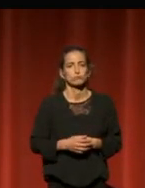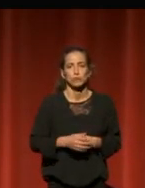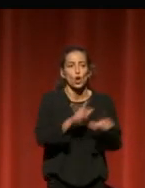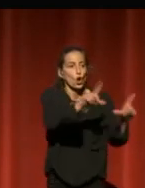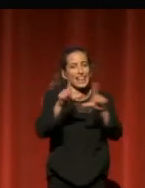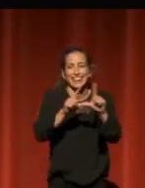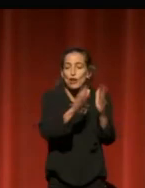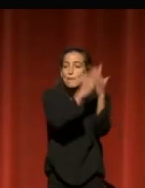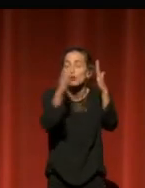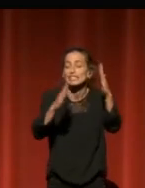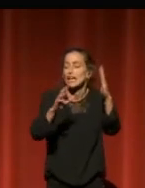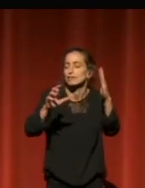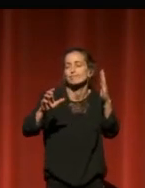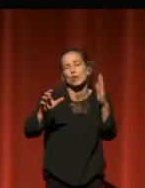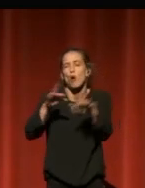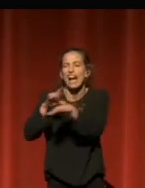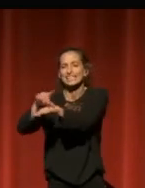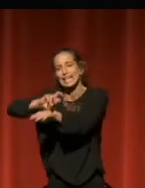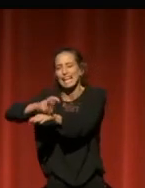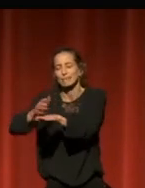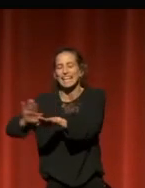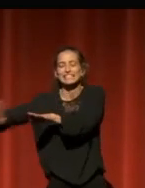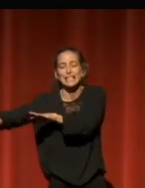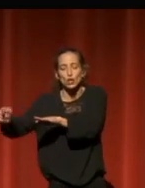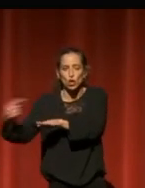agentes externos a las bibliotecas. Y